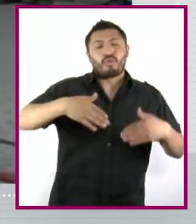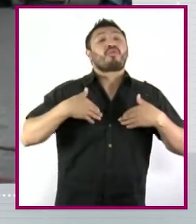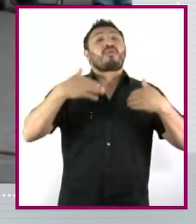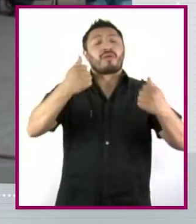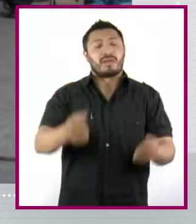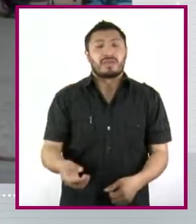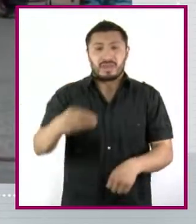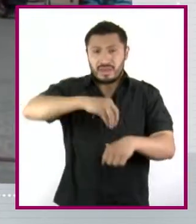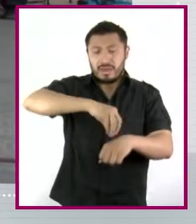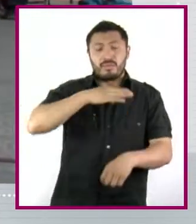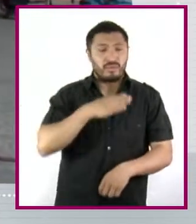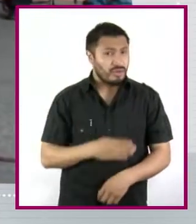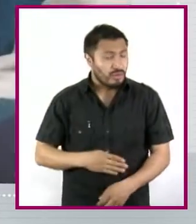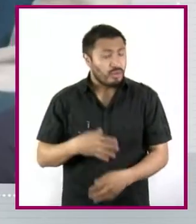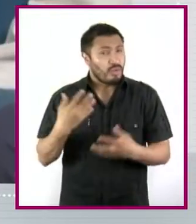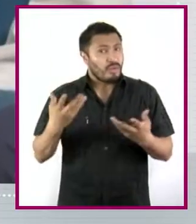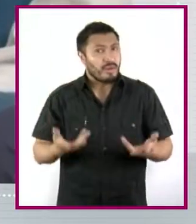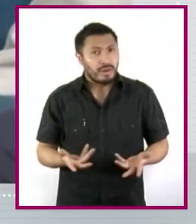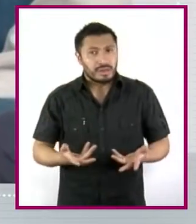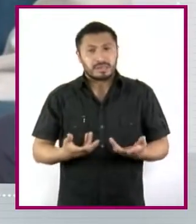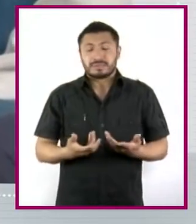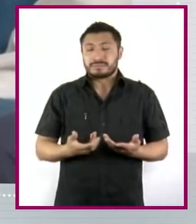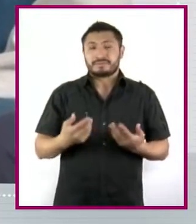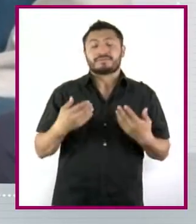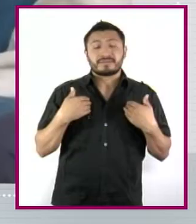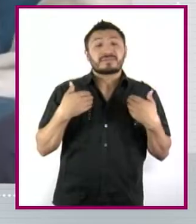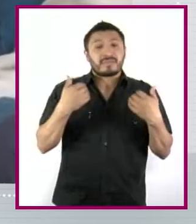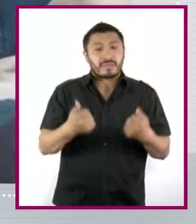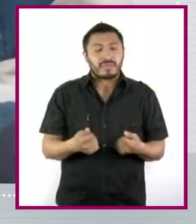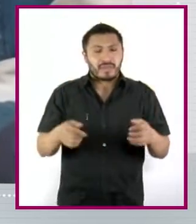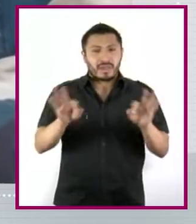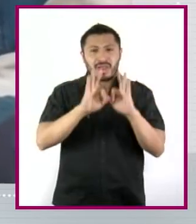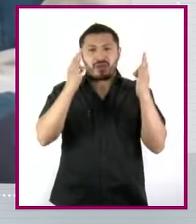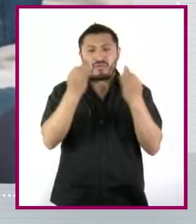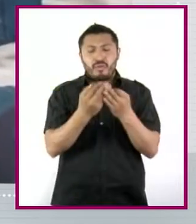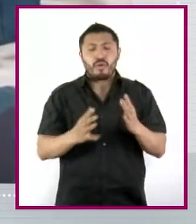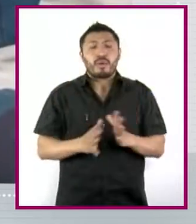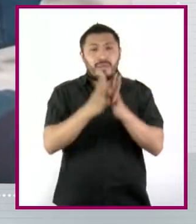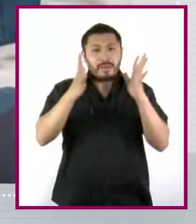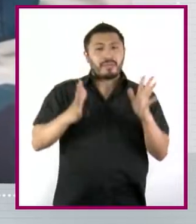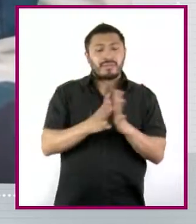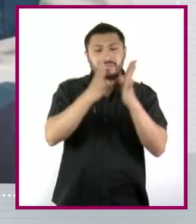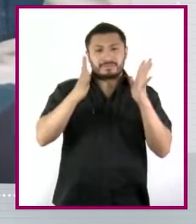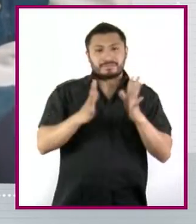de justicia, de entender la forma de participación